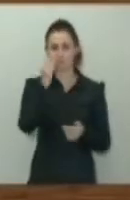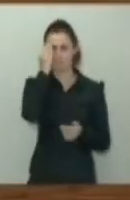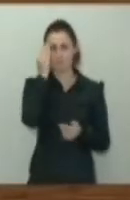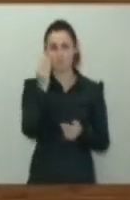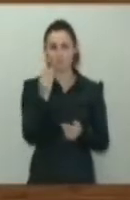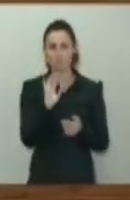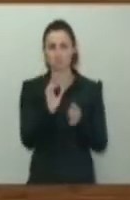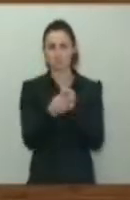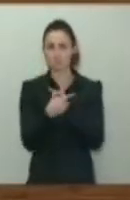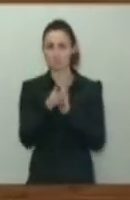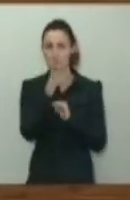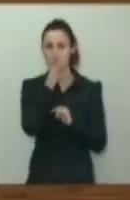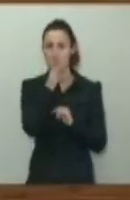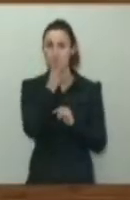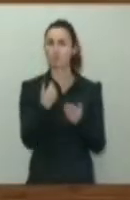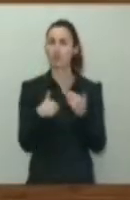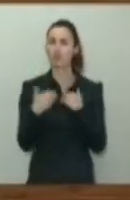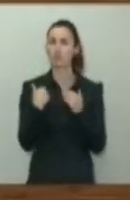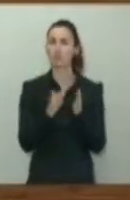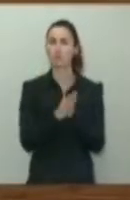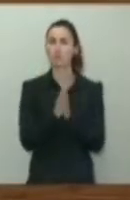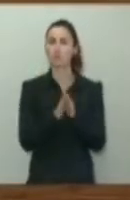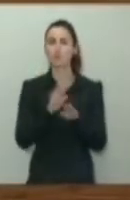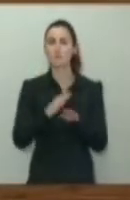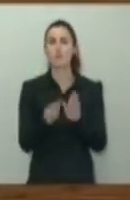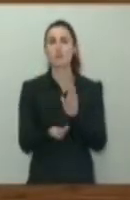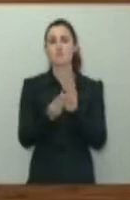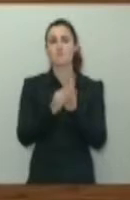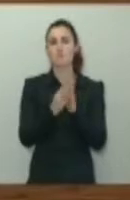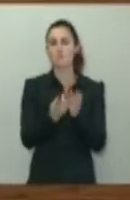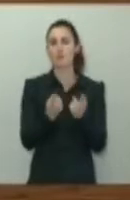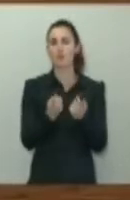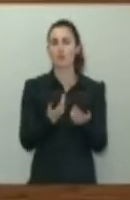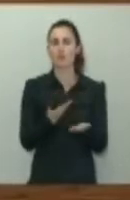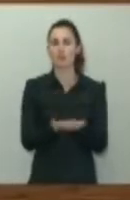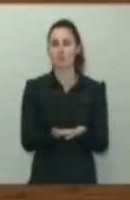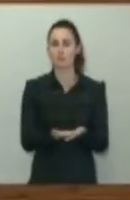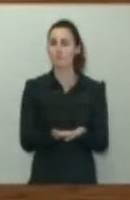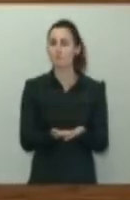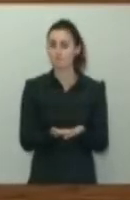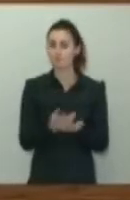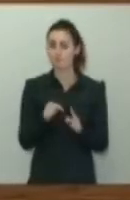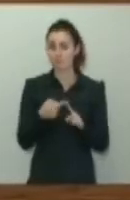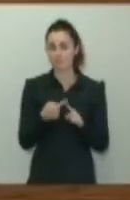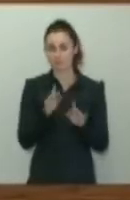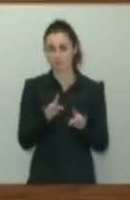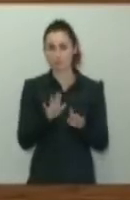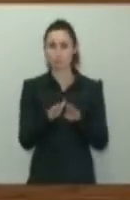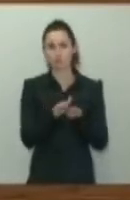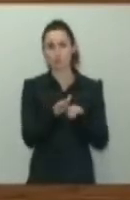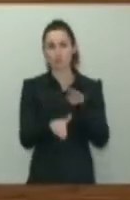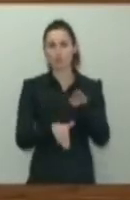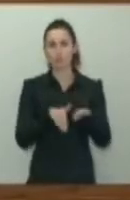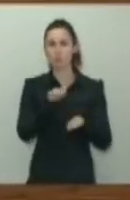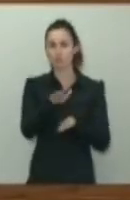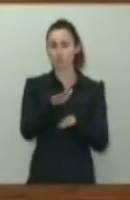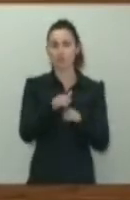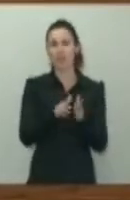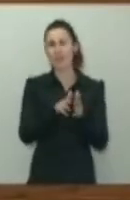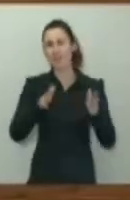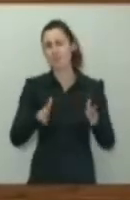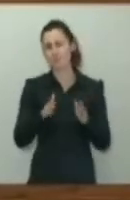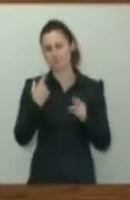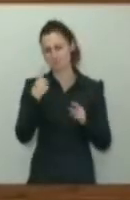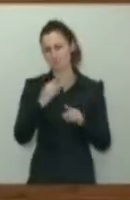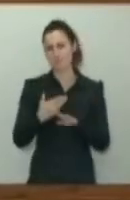las razones que motivaron en su momento la inclusión de este requerimiento. Y sí, habiéndose superado ya se han superado ampliamente el plazo